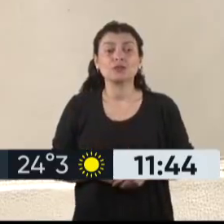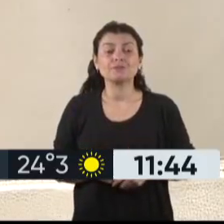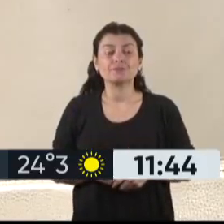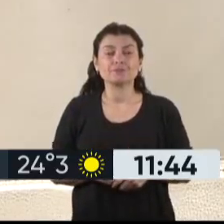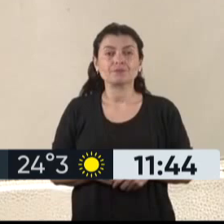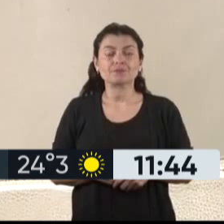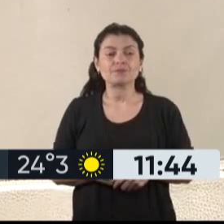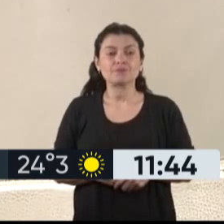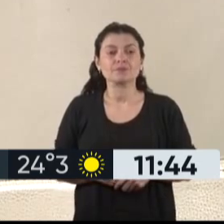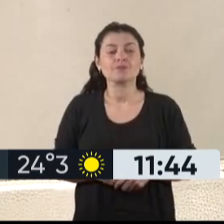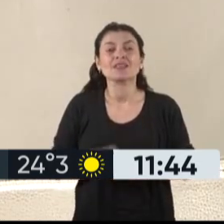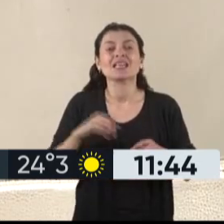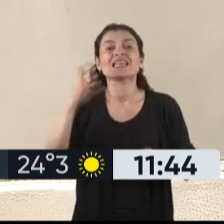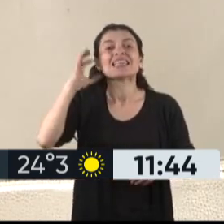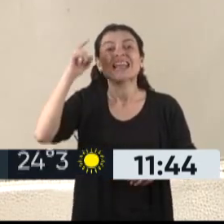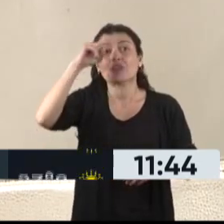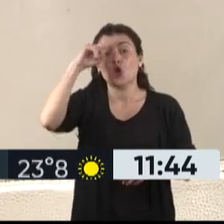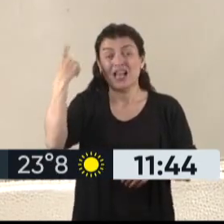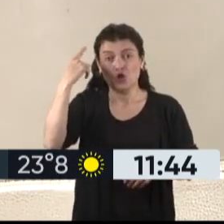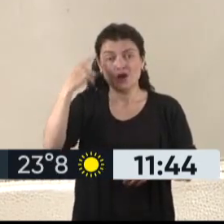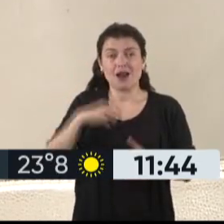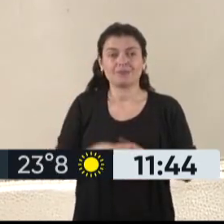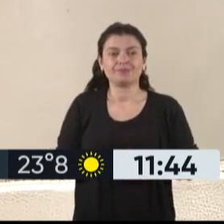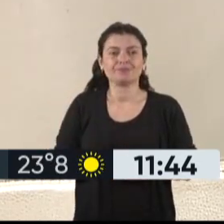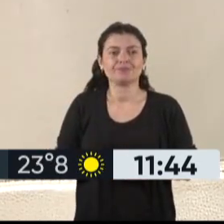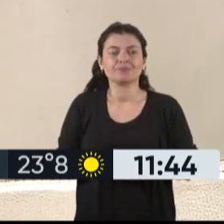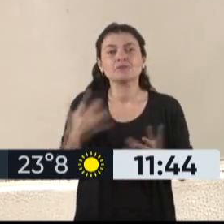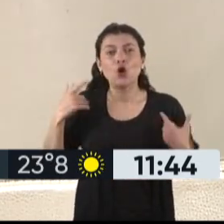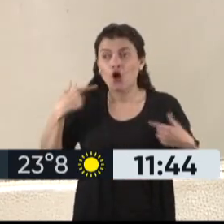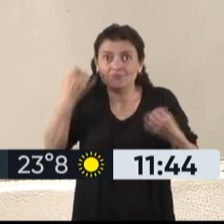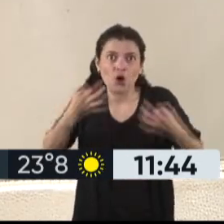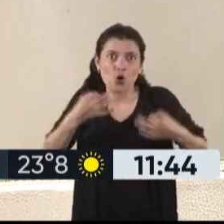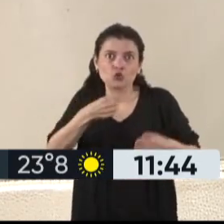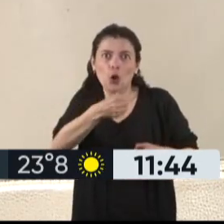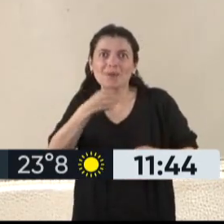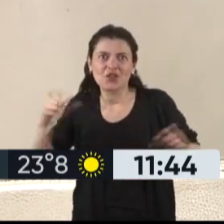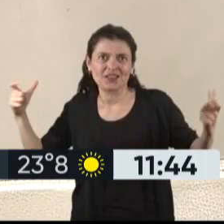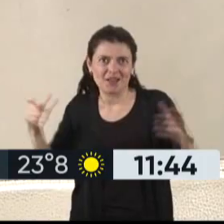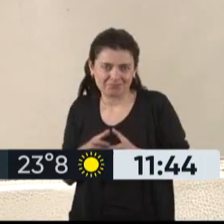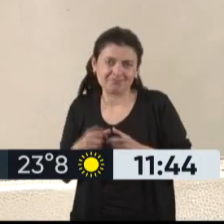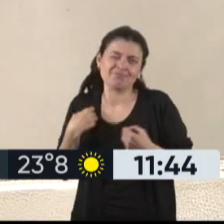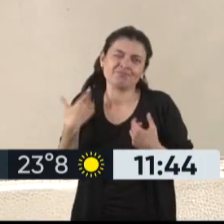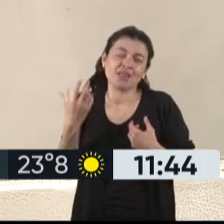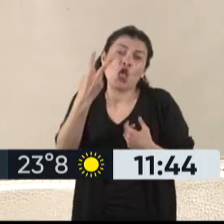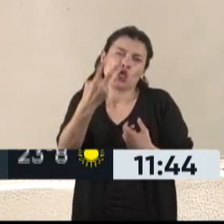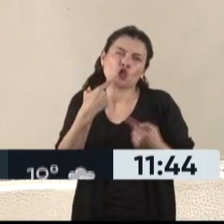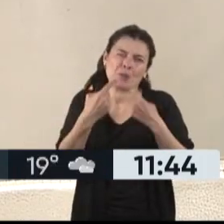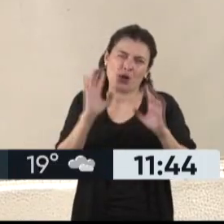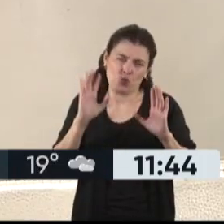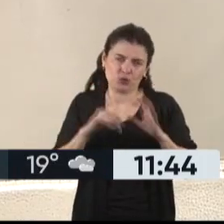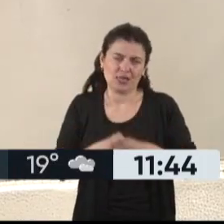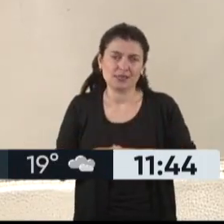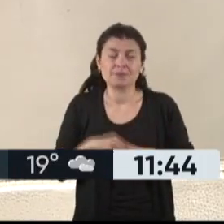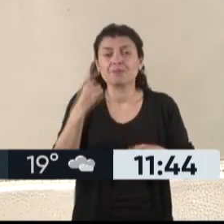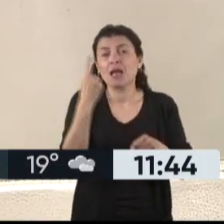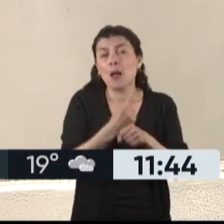día. Hernán Mundo, de Radio Nacional. Bueno, aprovecho que somos algunos menos hoy y hago 2 preguntas, si puede ser. Una que tiene